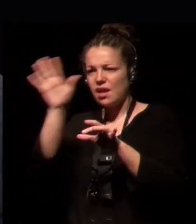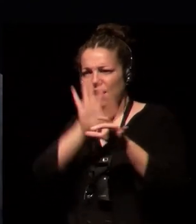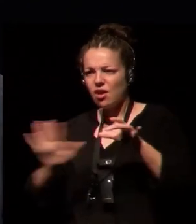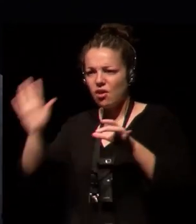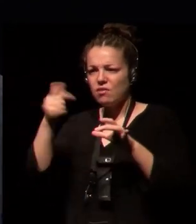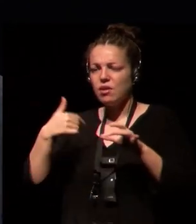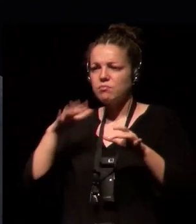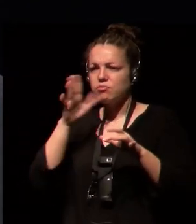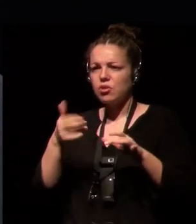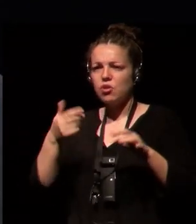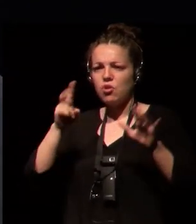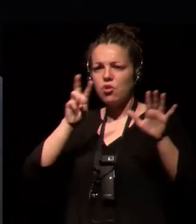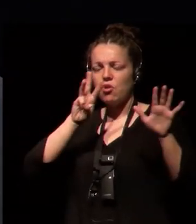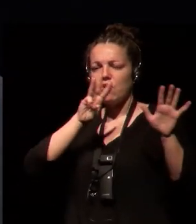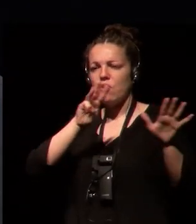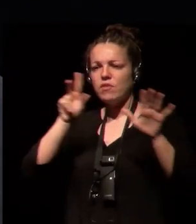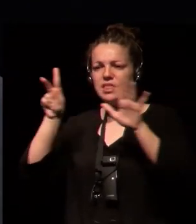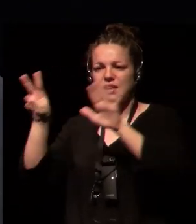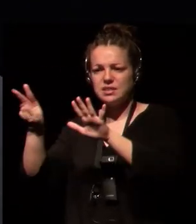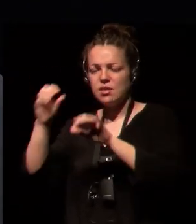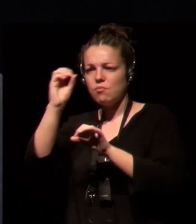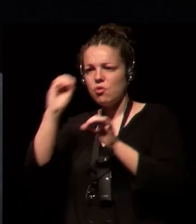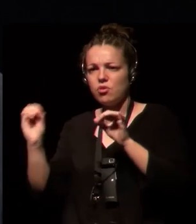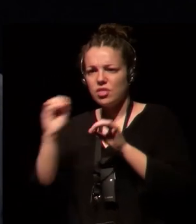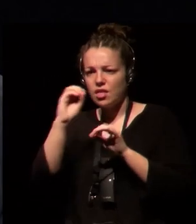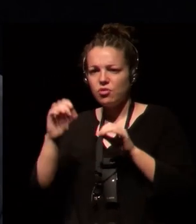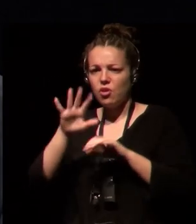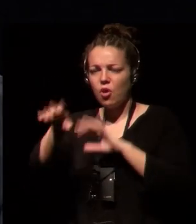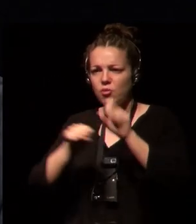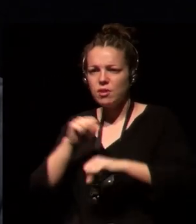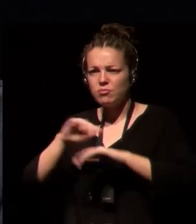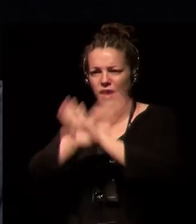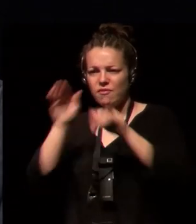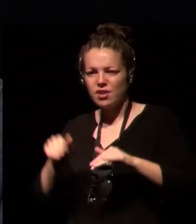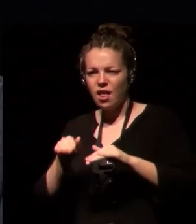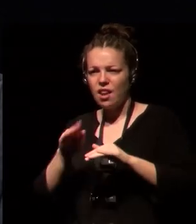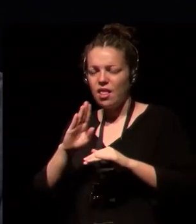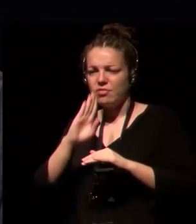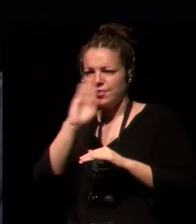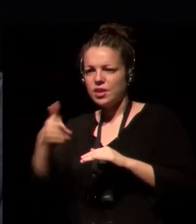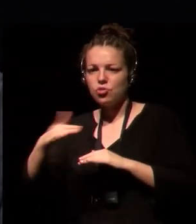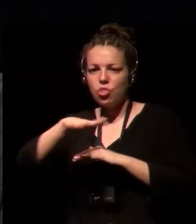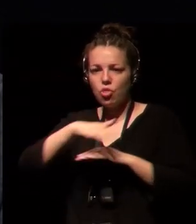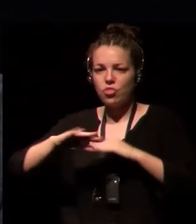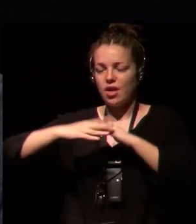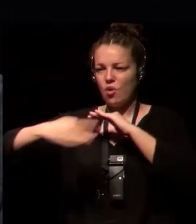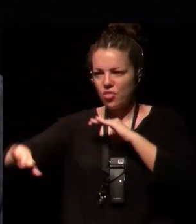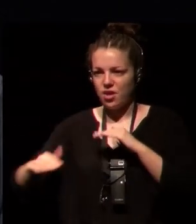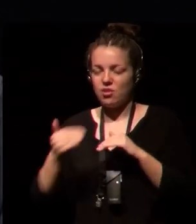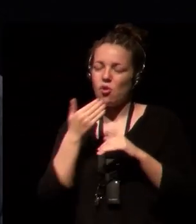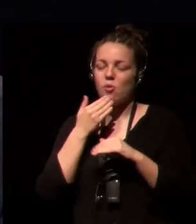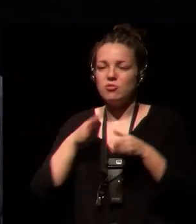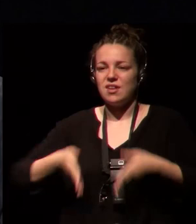occidentales llega al mar, al océano. Los océanos son como carreteras líquidas que transcurren por el